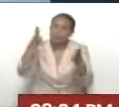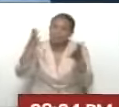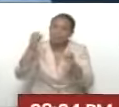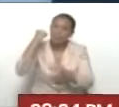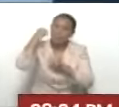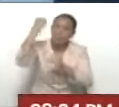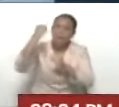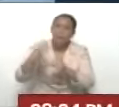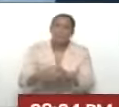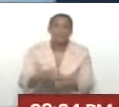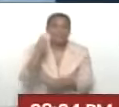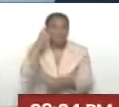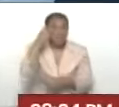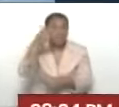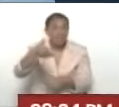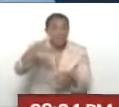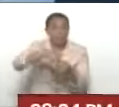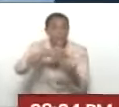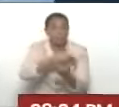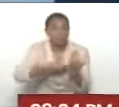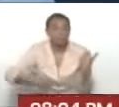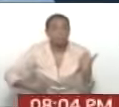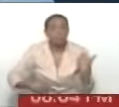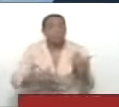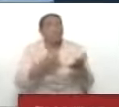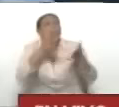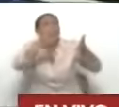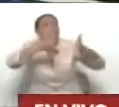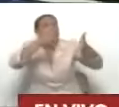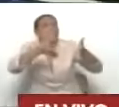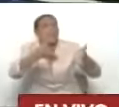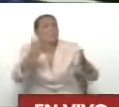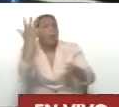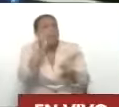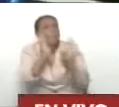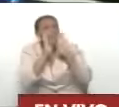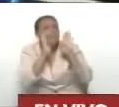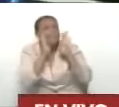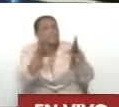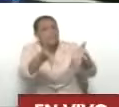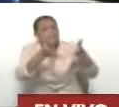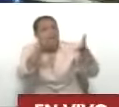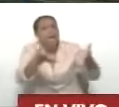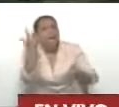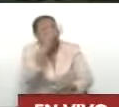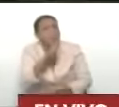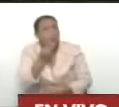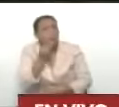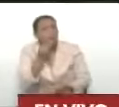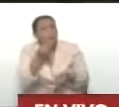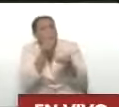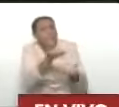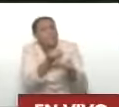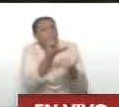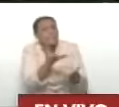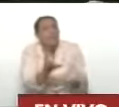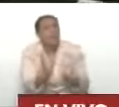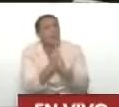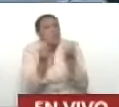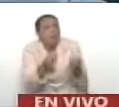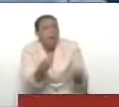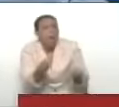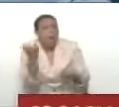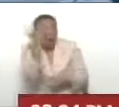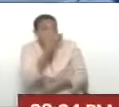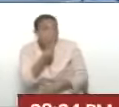victoria. Presidente, un mensaje a la juventud. Un mensaje a la juventud. Juventud a todos. A todos. A nosotros